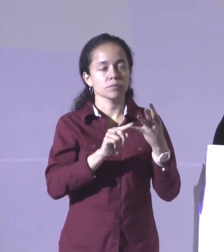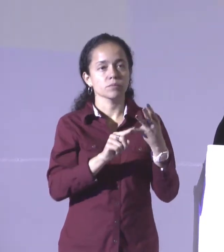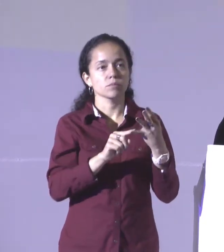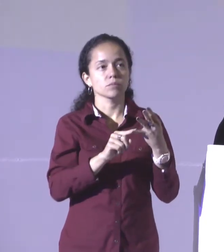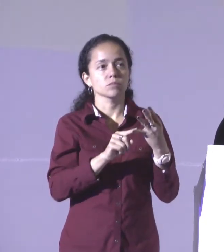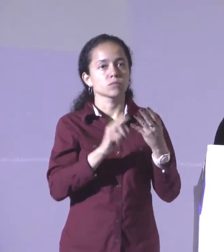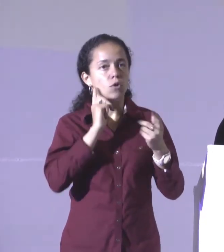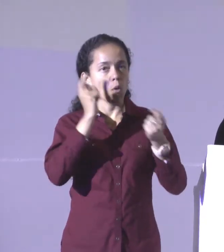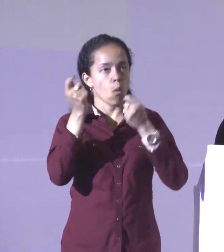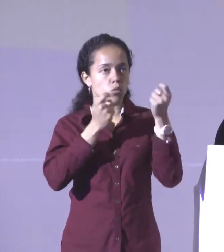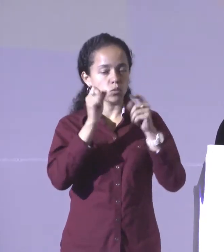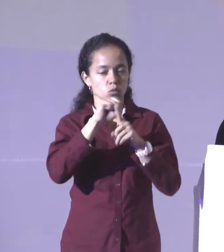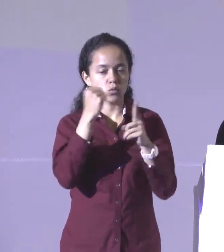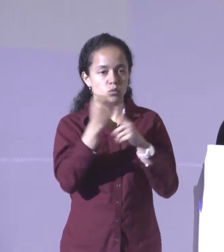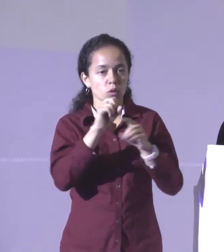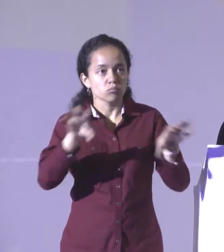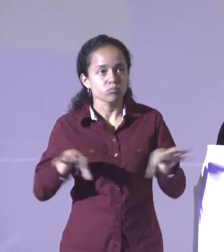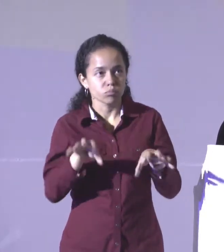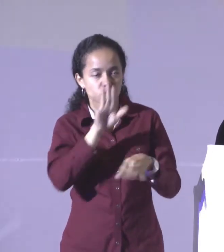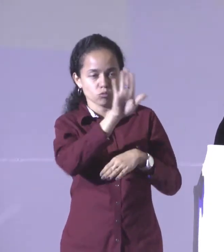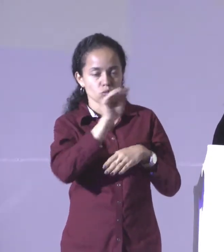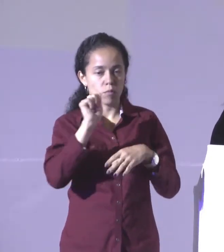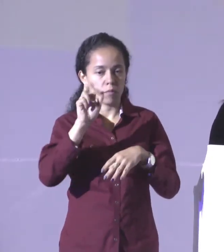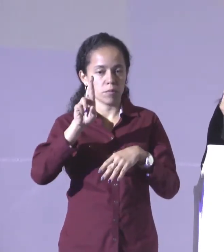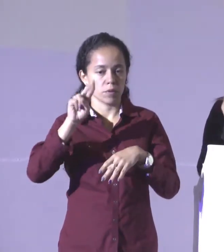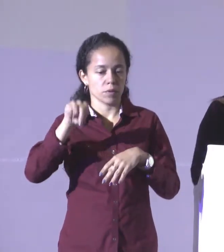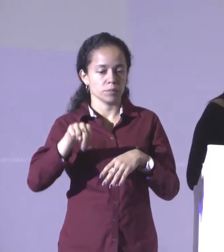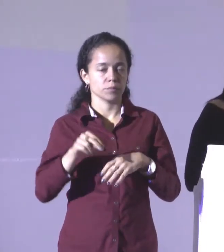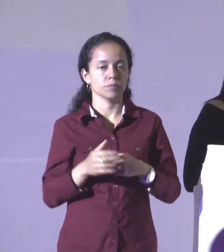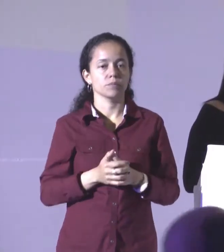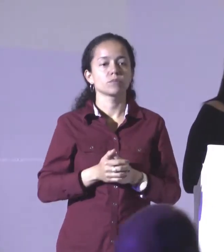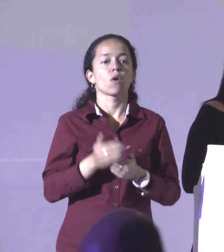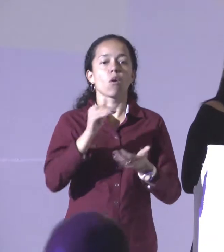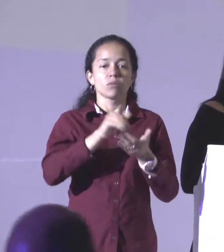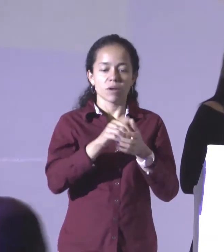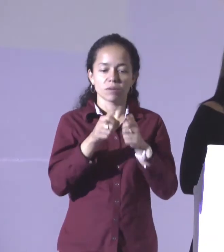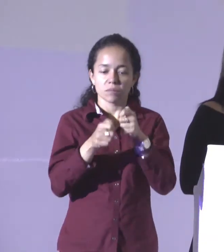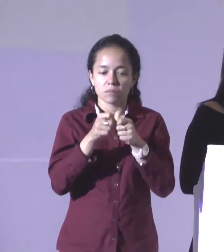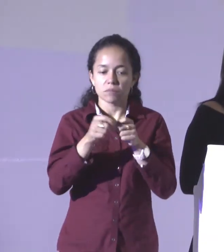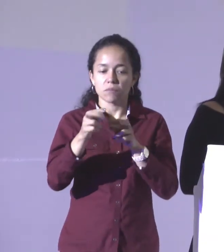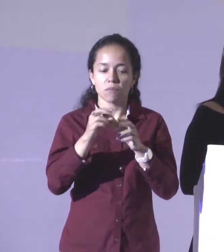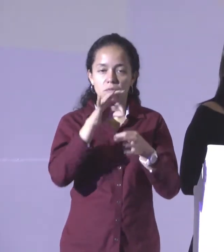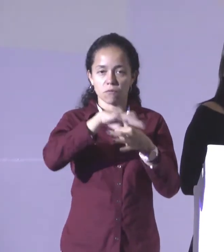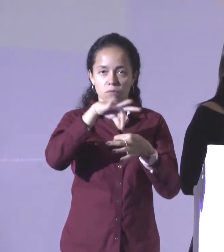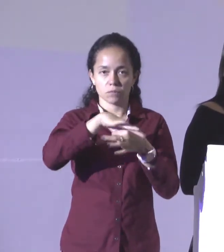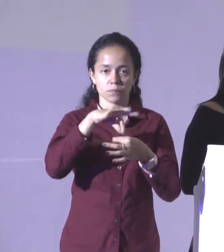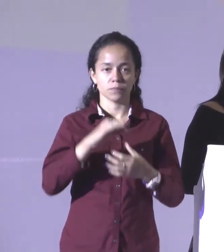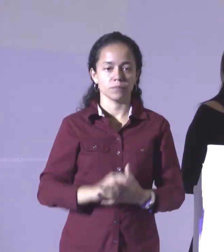hacer control social a la gestión de la entidad. Vamos a utilizar nuevamente el dispositivo para votar.